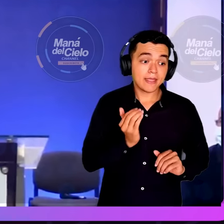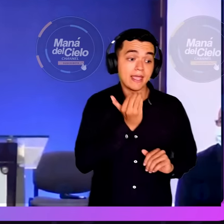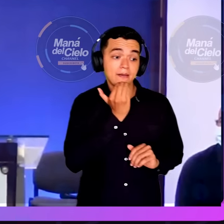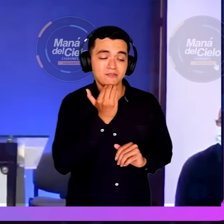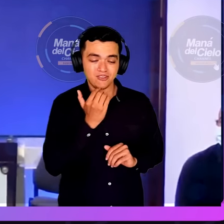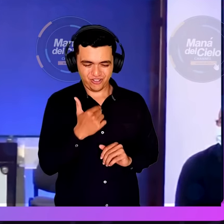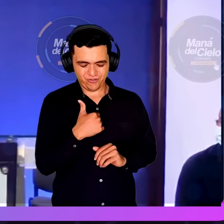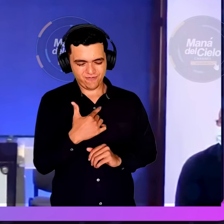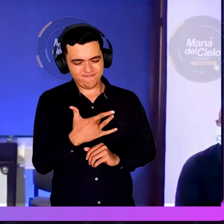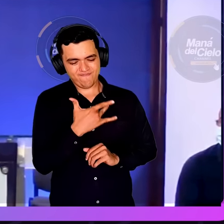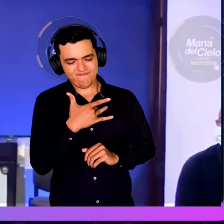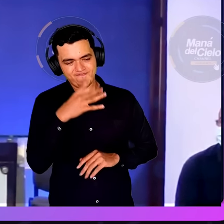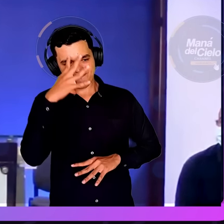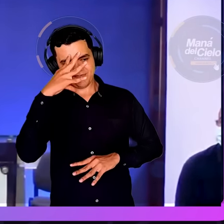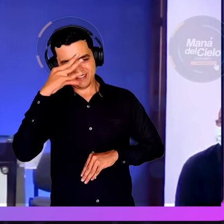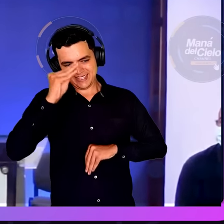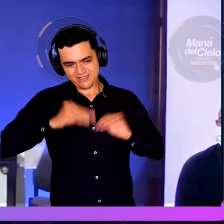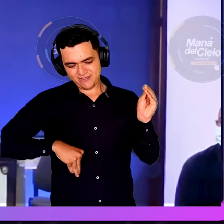Vamos a orar